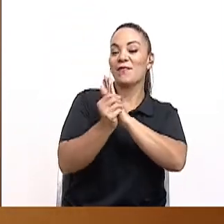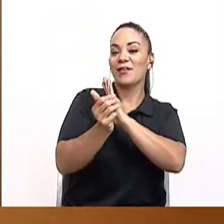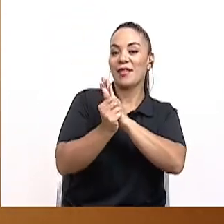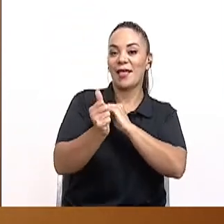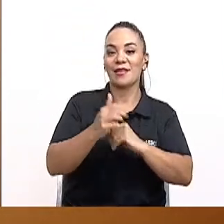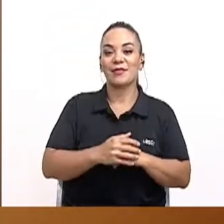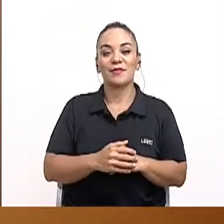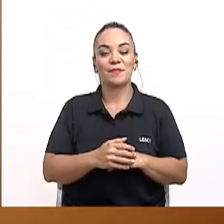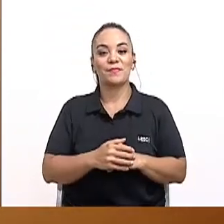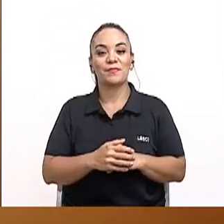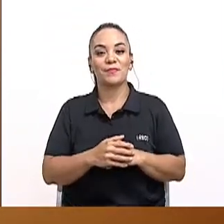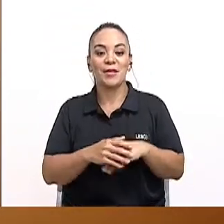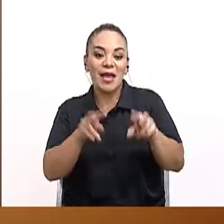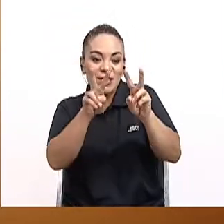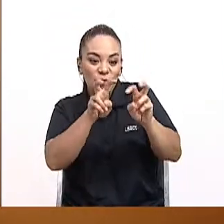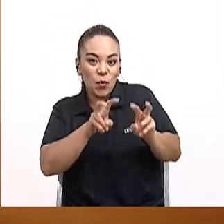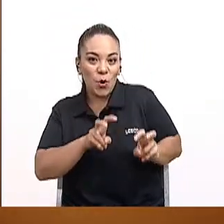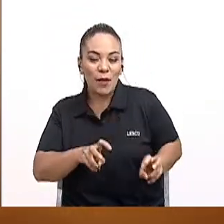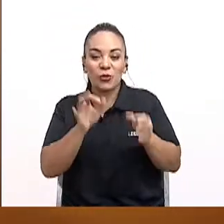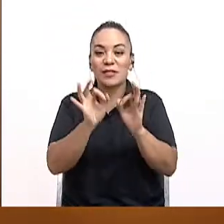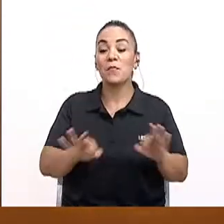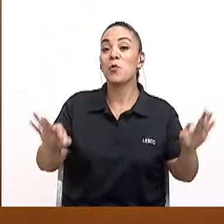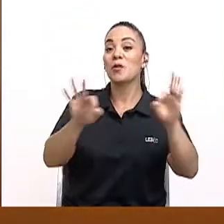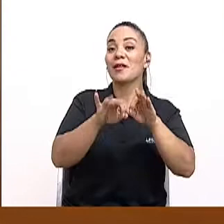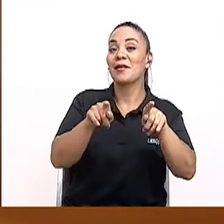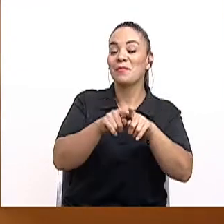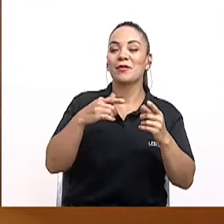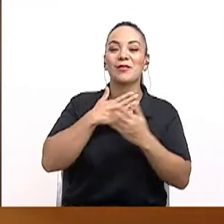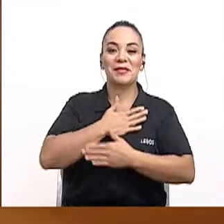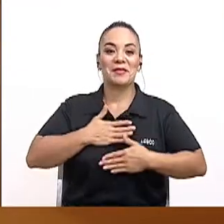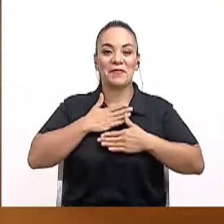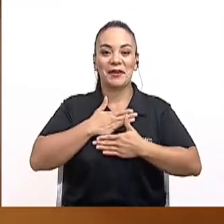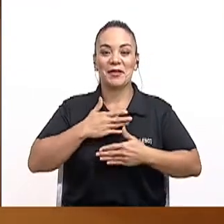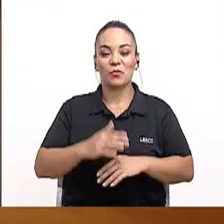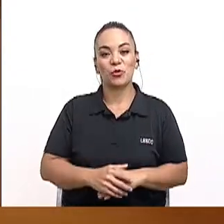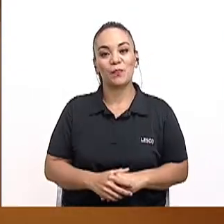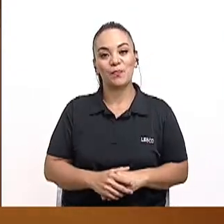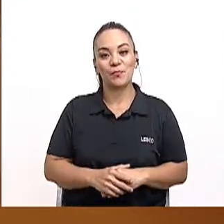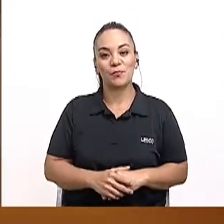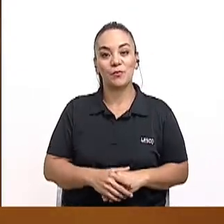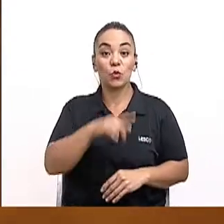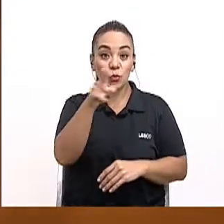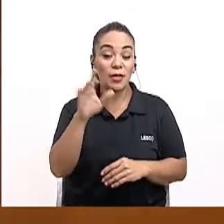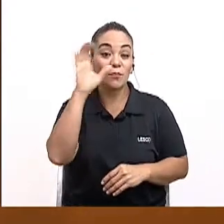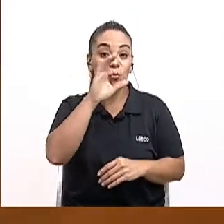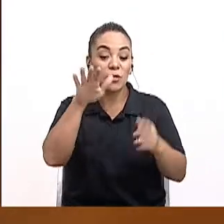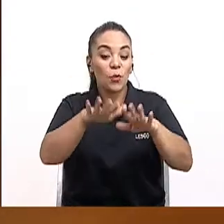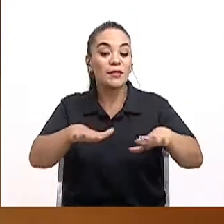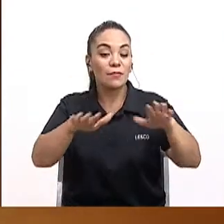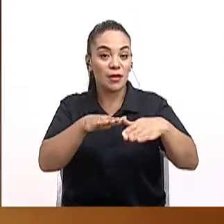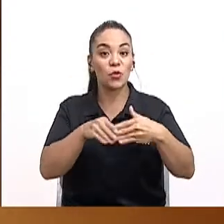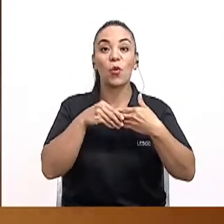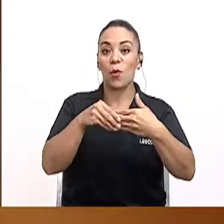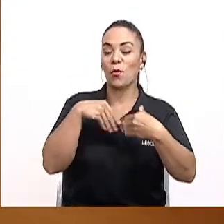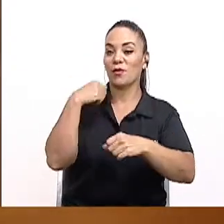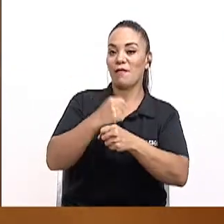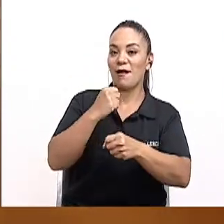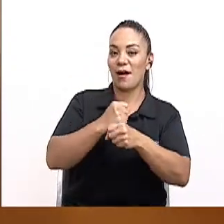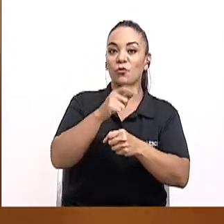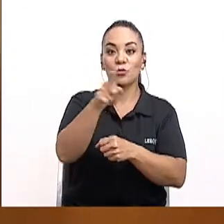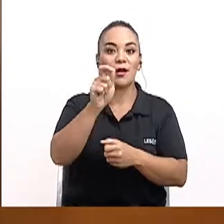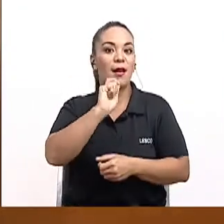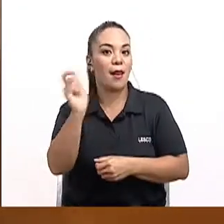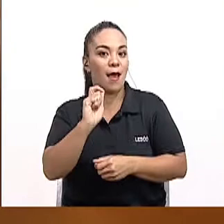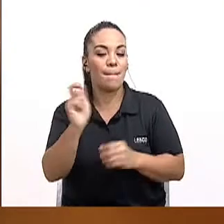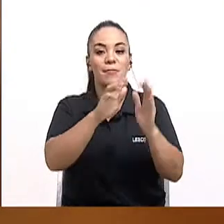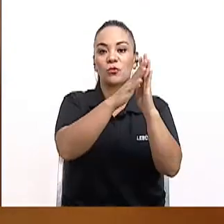habilidades, exploramos y muy importante, nos divertimos. Busque ese espacio cómodo para trabajar donde pueda tener un lápiz,